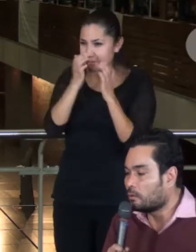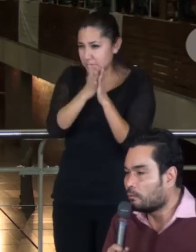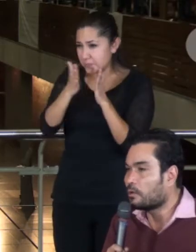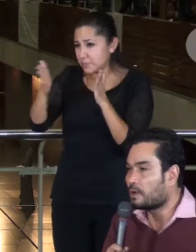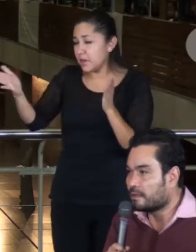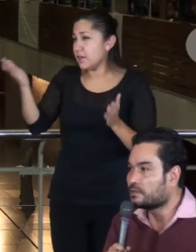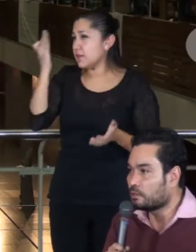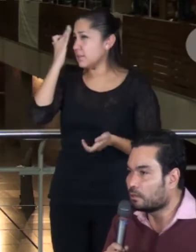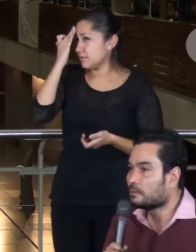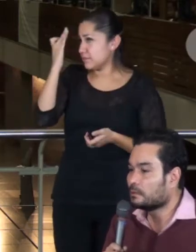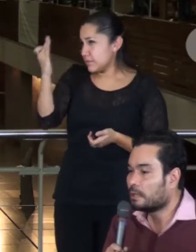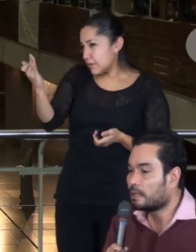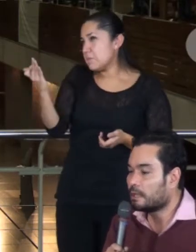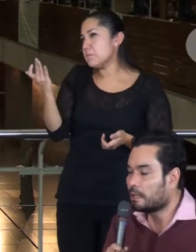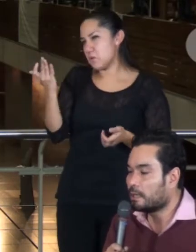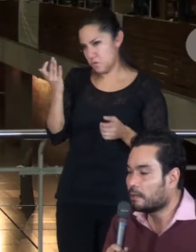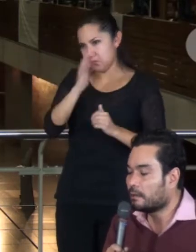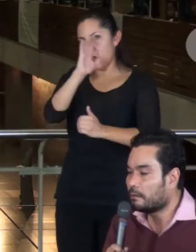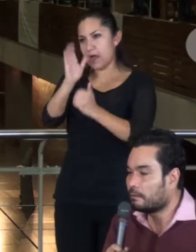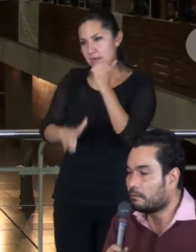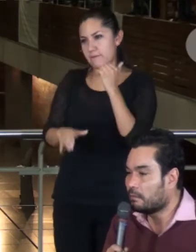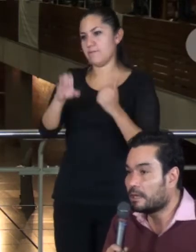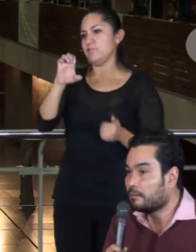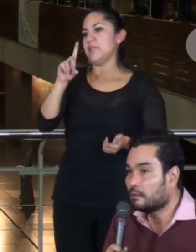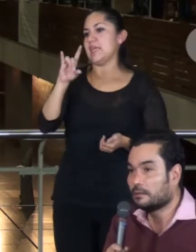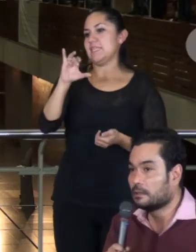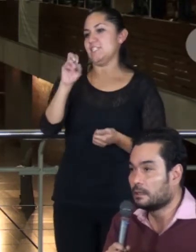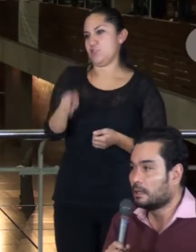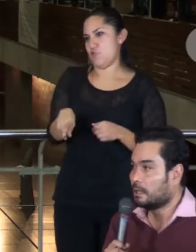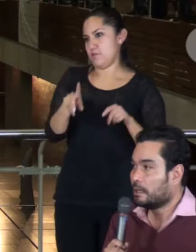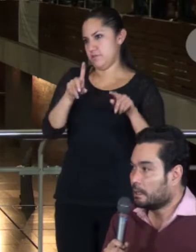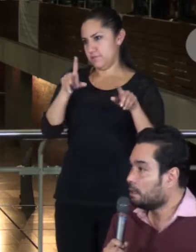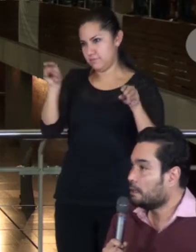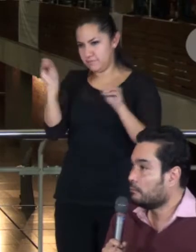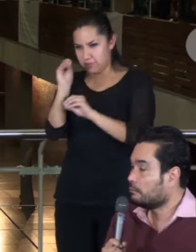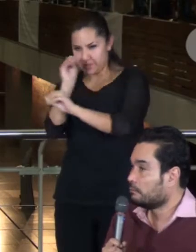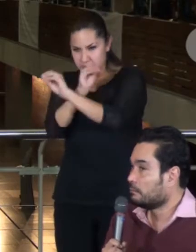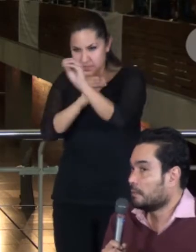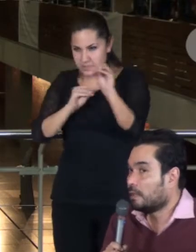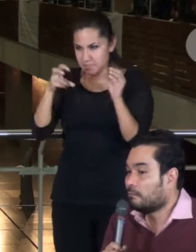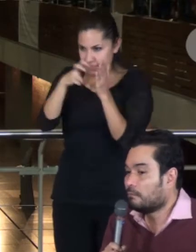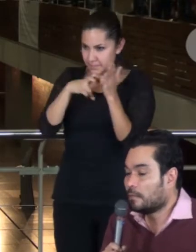un poco la edición del libro y